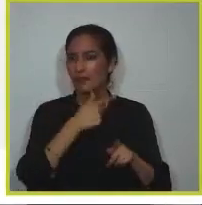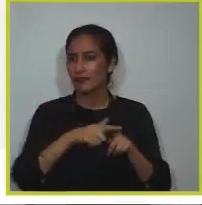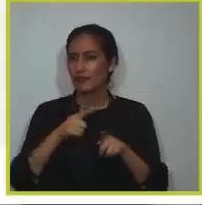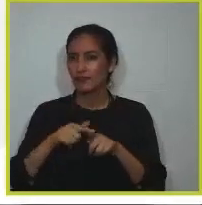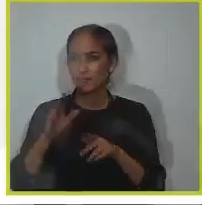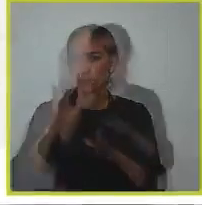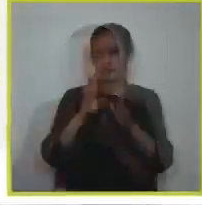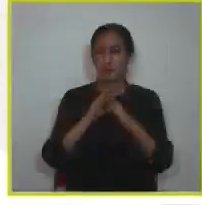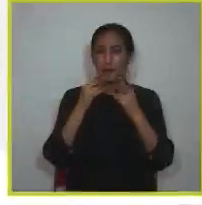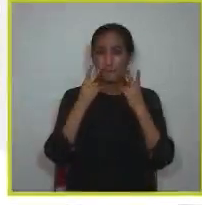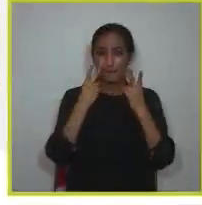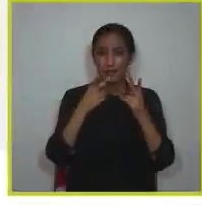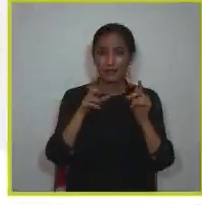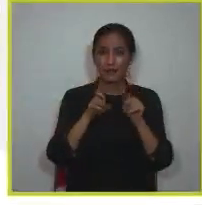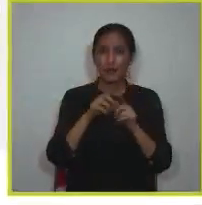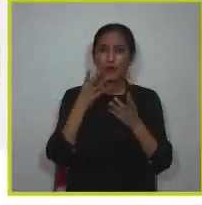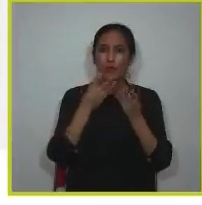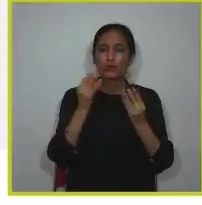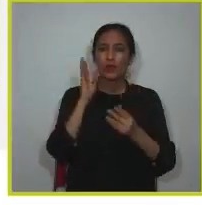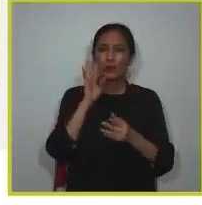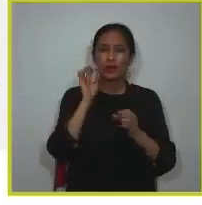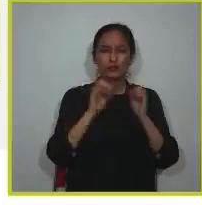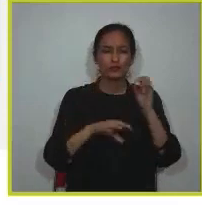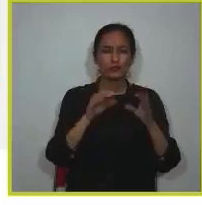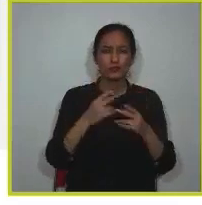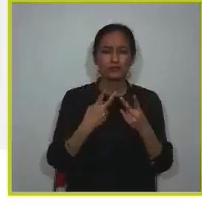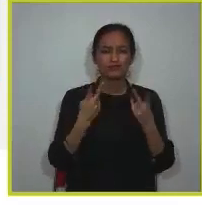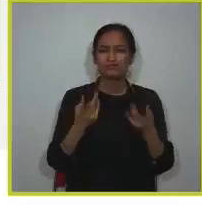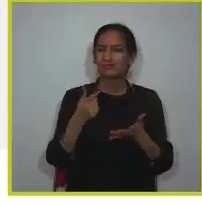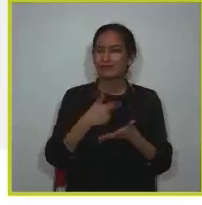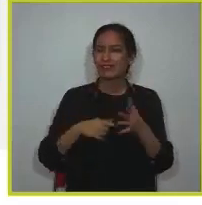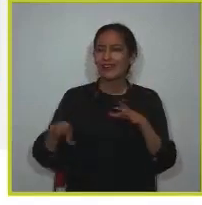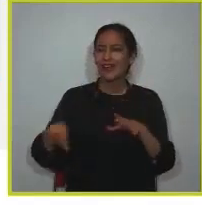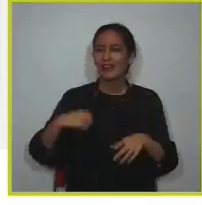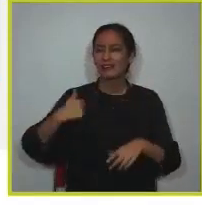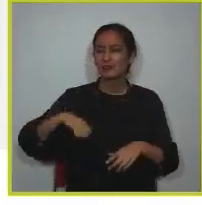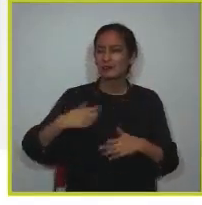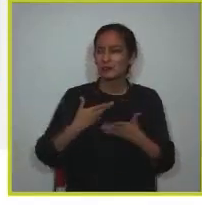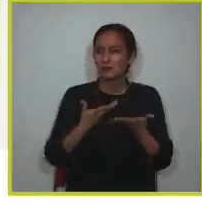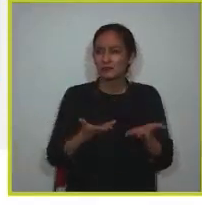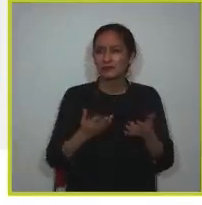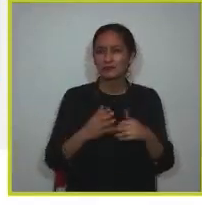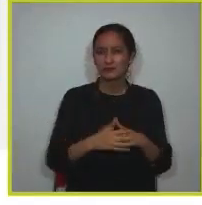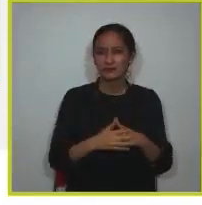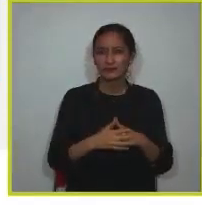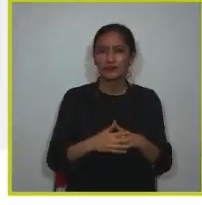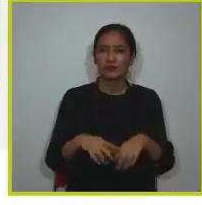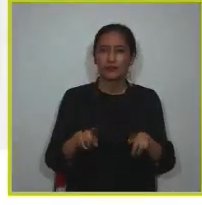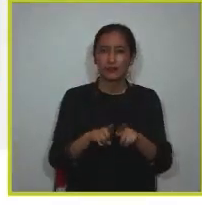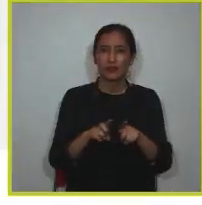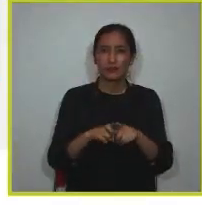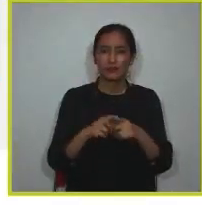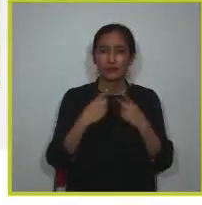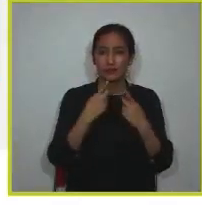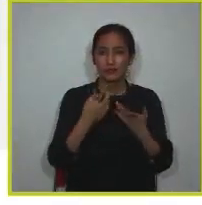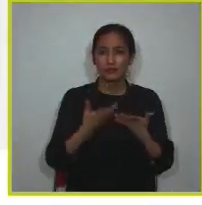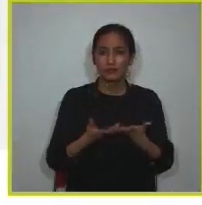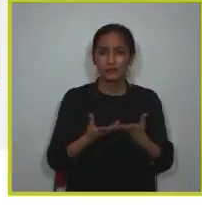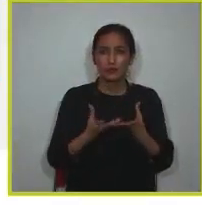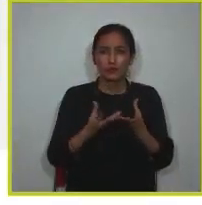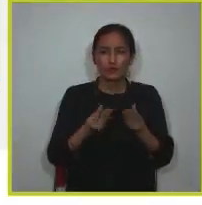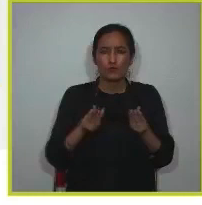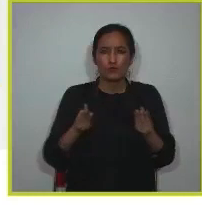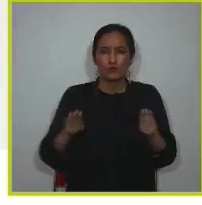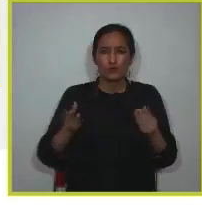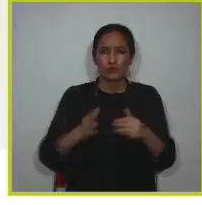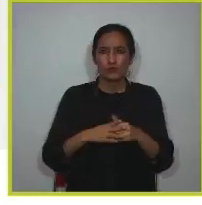etcétera vemos acumulaciones de basura y nos preguntamos Qué están haciendo los alcaldes al respecto y y decimos y es porque hay un montón